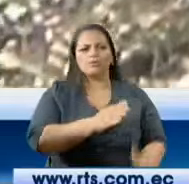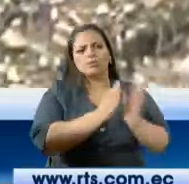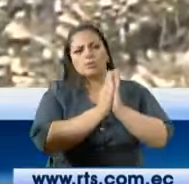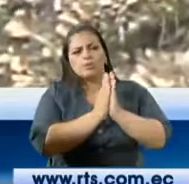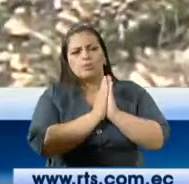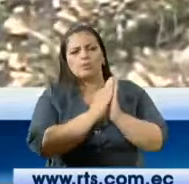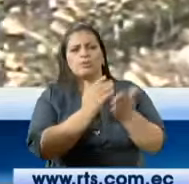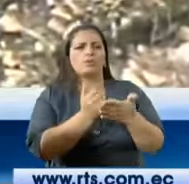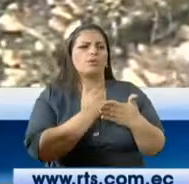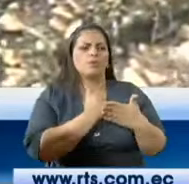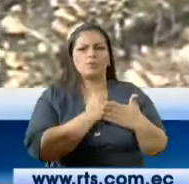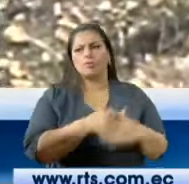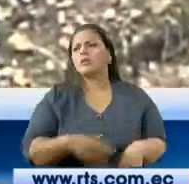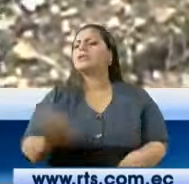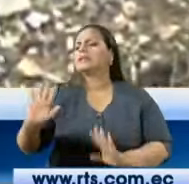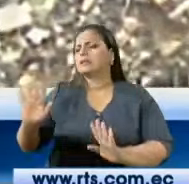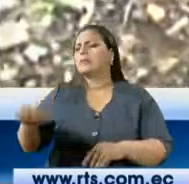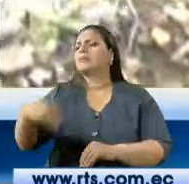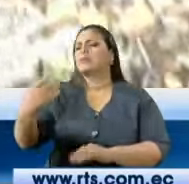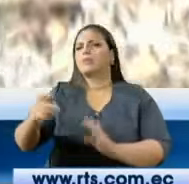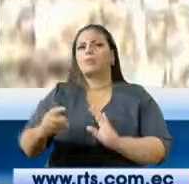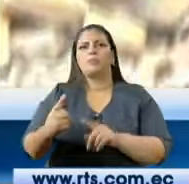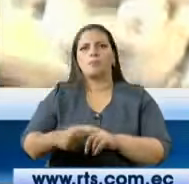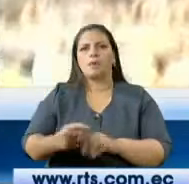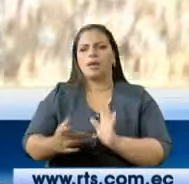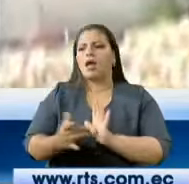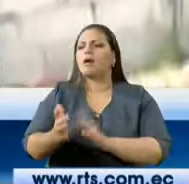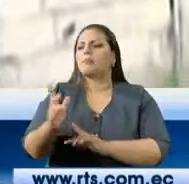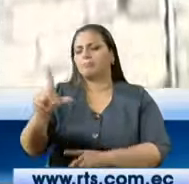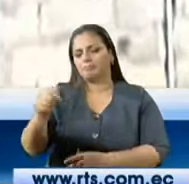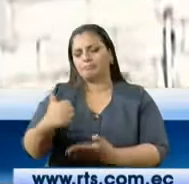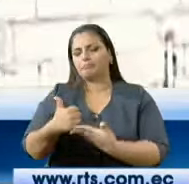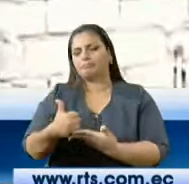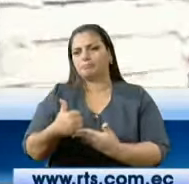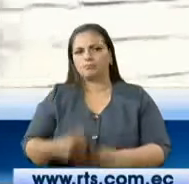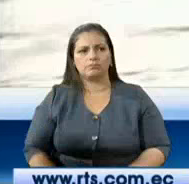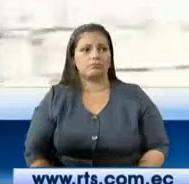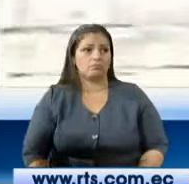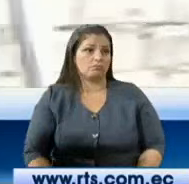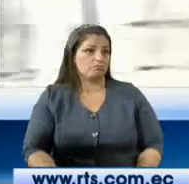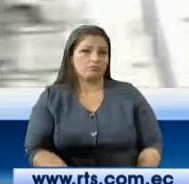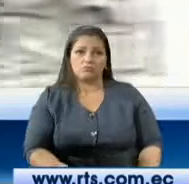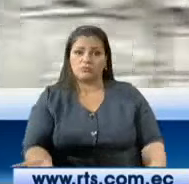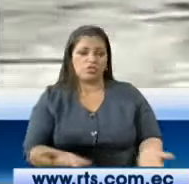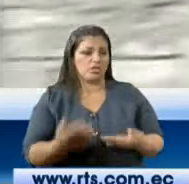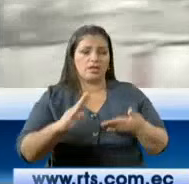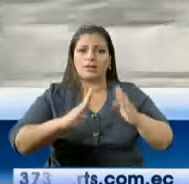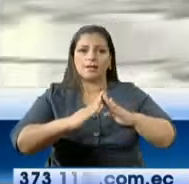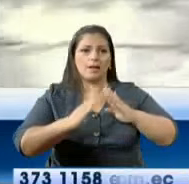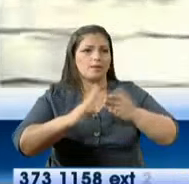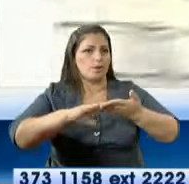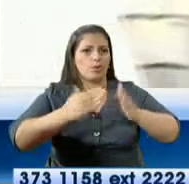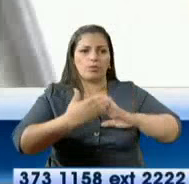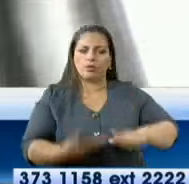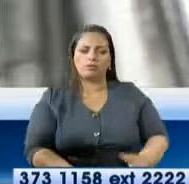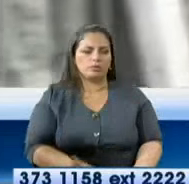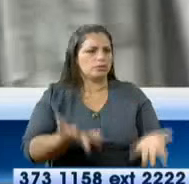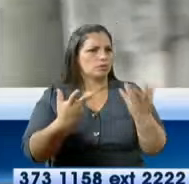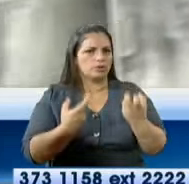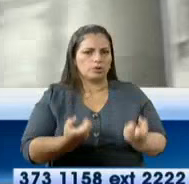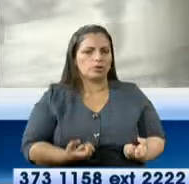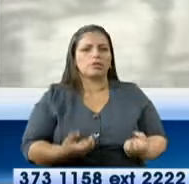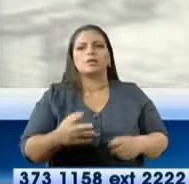por casa comunal. Dice. Ahora la comunidad no quiere, bueno, que sea un subcentro pues, de rehabilitación. Centro de capacitación. Sí, rehabilitación, capacitación, tanto para